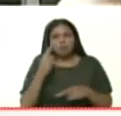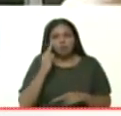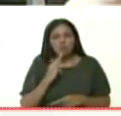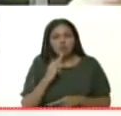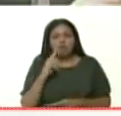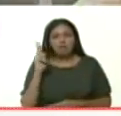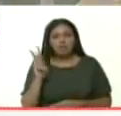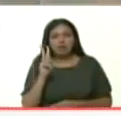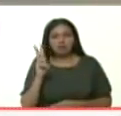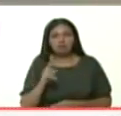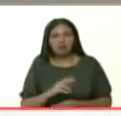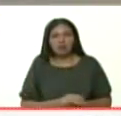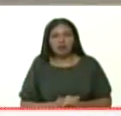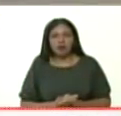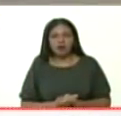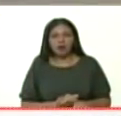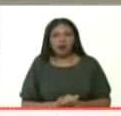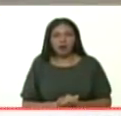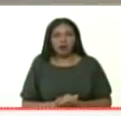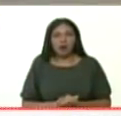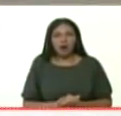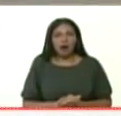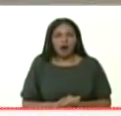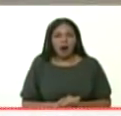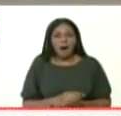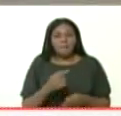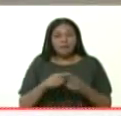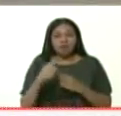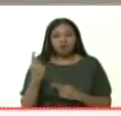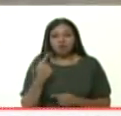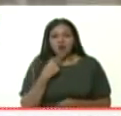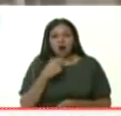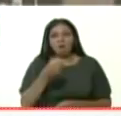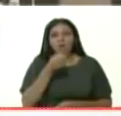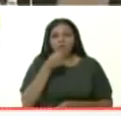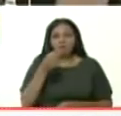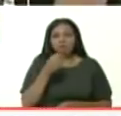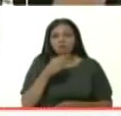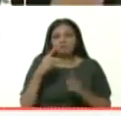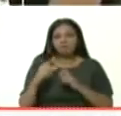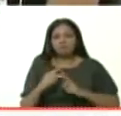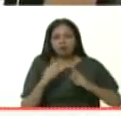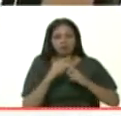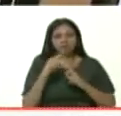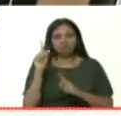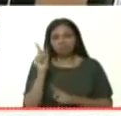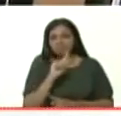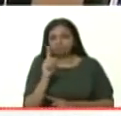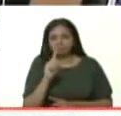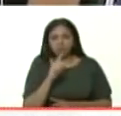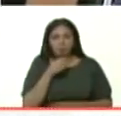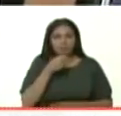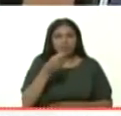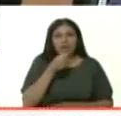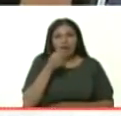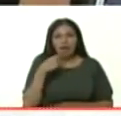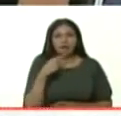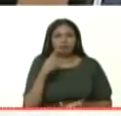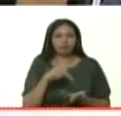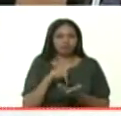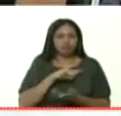bolivariana de Venezuela. Pero no solo declararlo de palabra, o declararlo aquí en